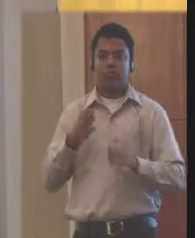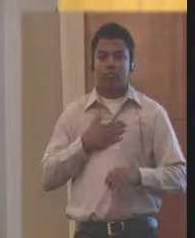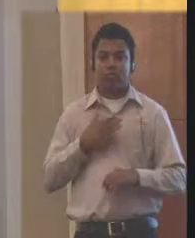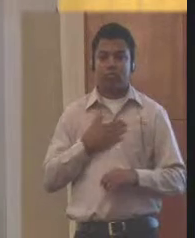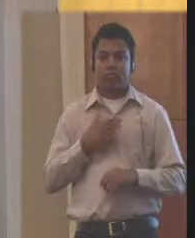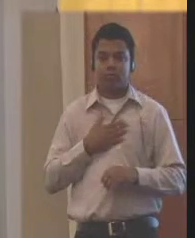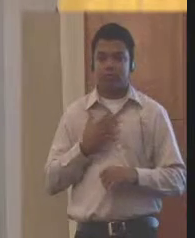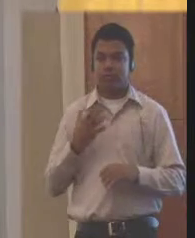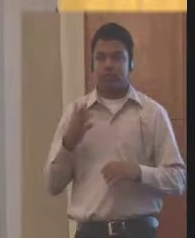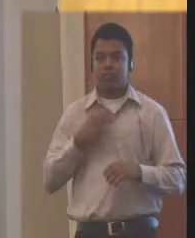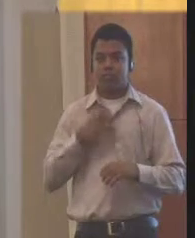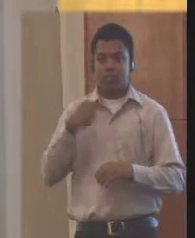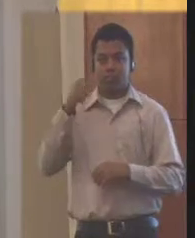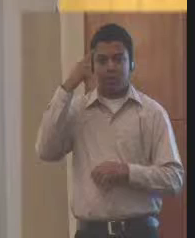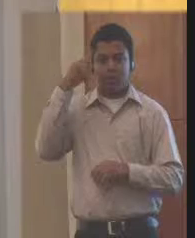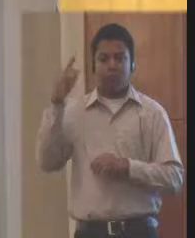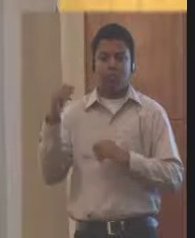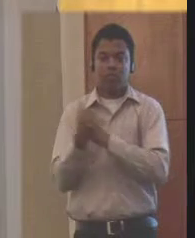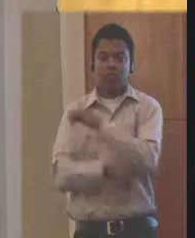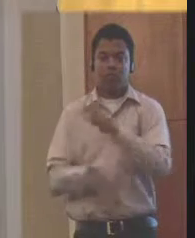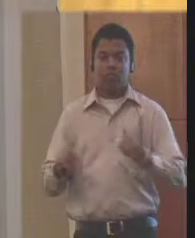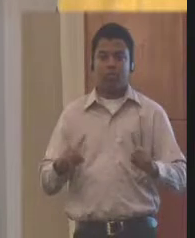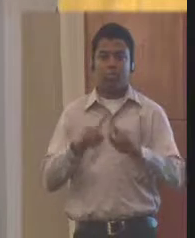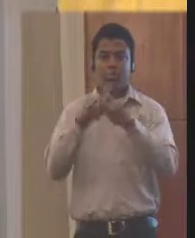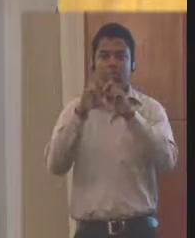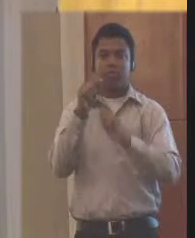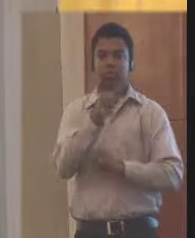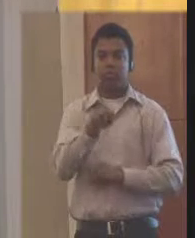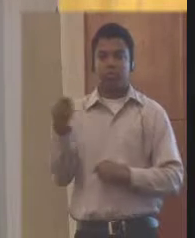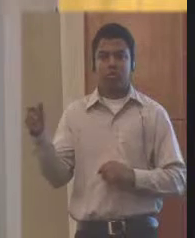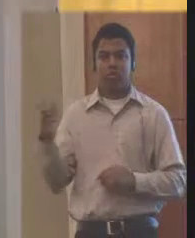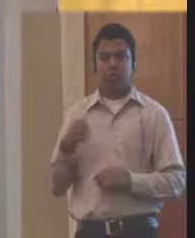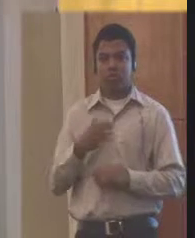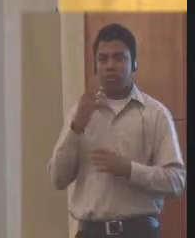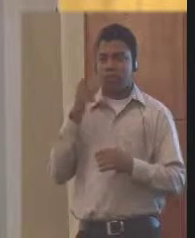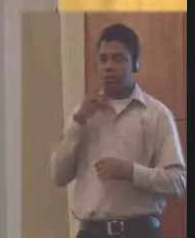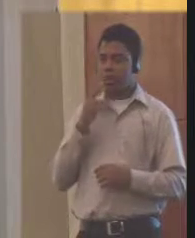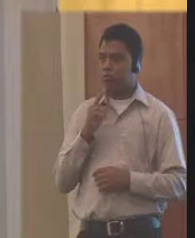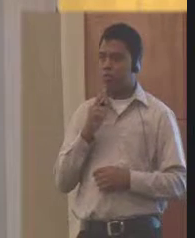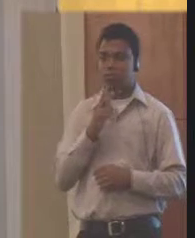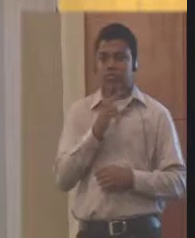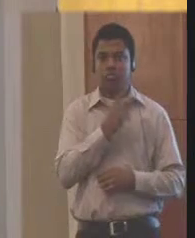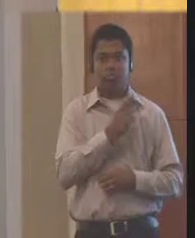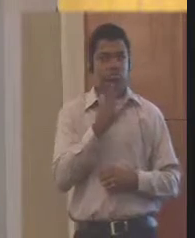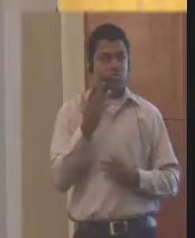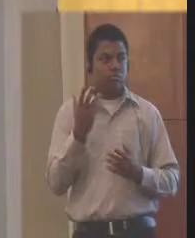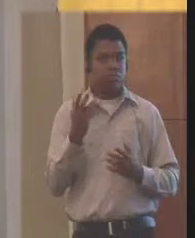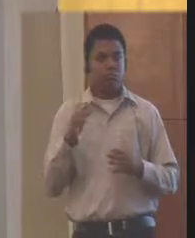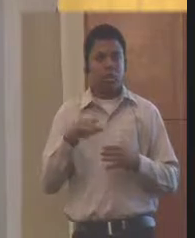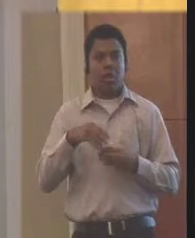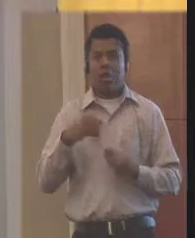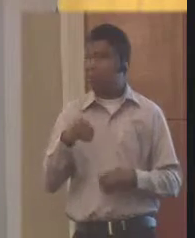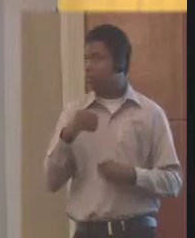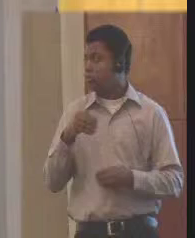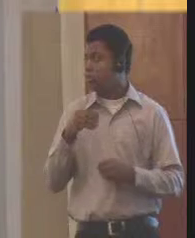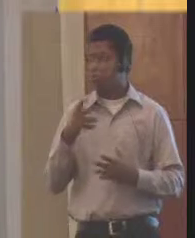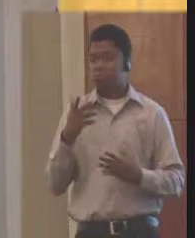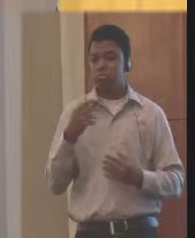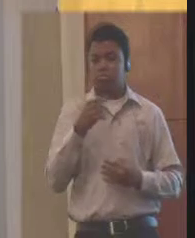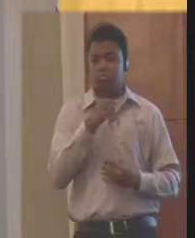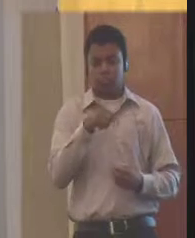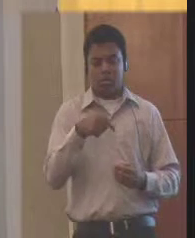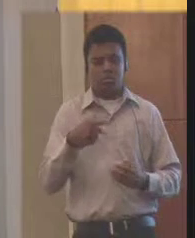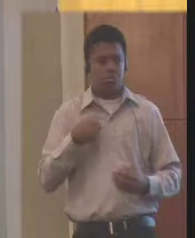And that's available, of course. I can make sure that anyone who wants that can have it, but if it's not on Prevention